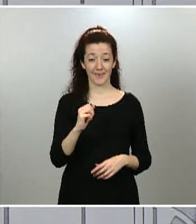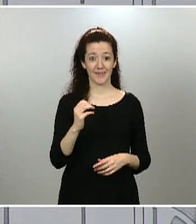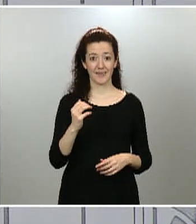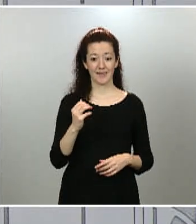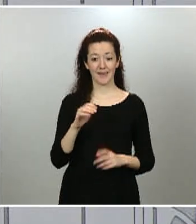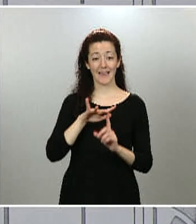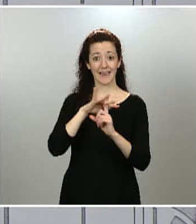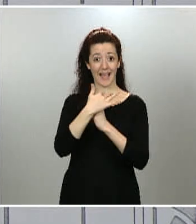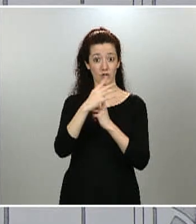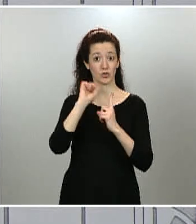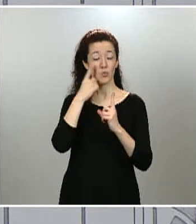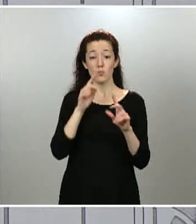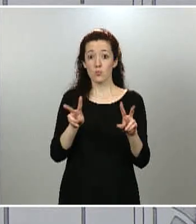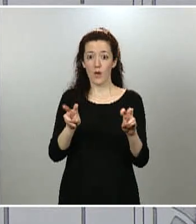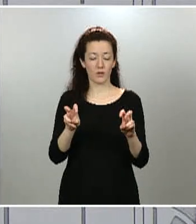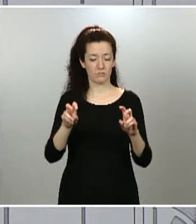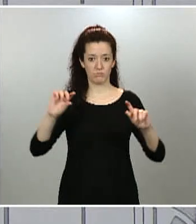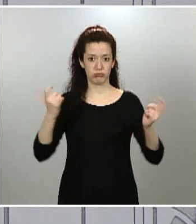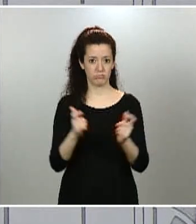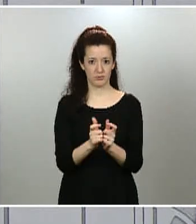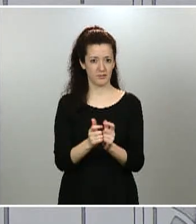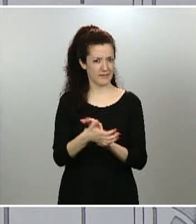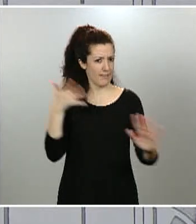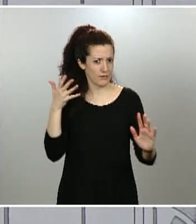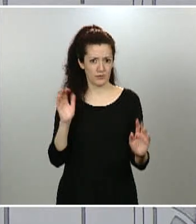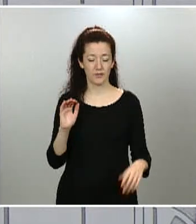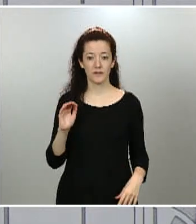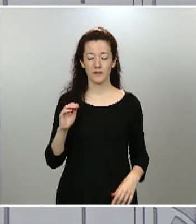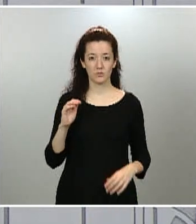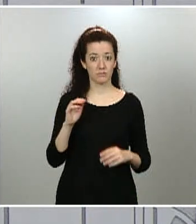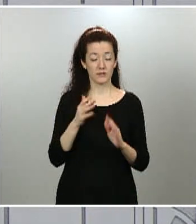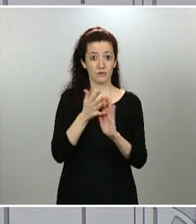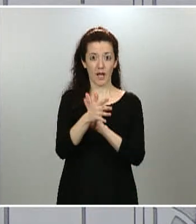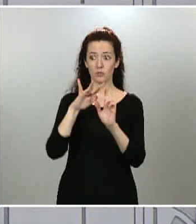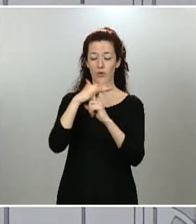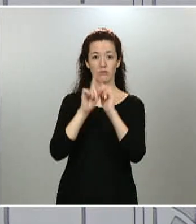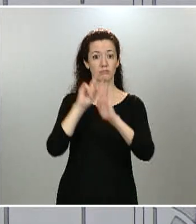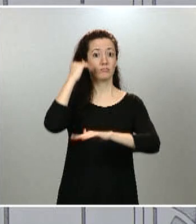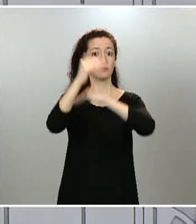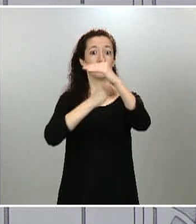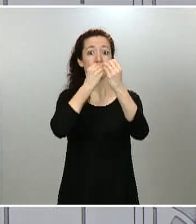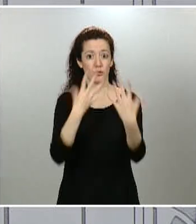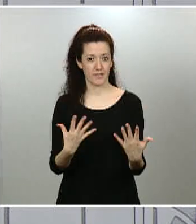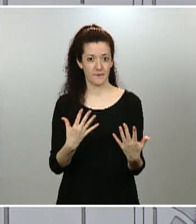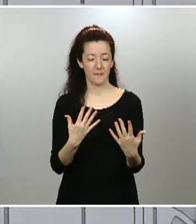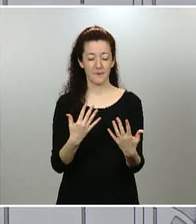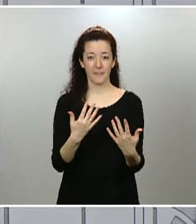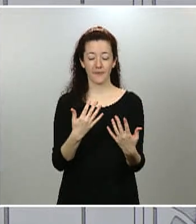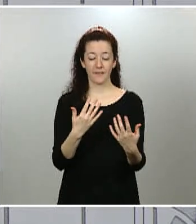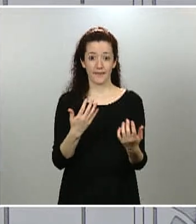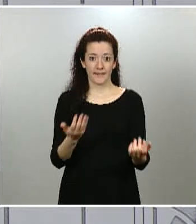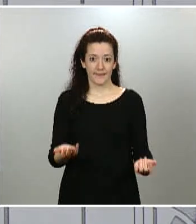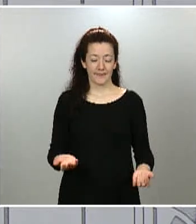muy rápido. Estamos progresando muy bien. Sería muy triste que por